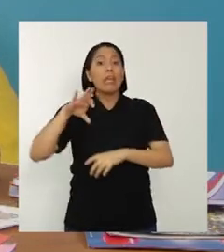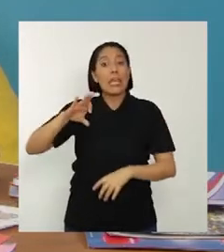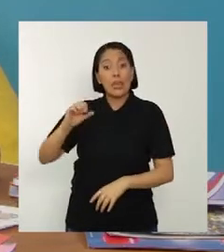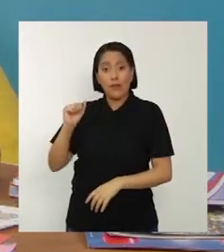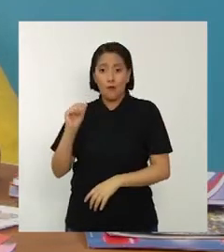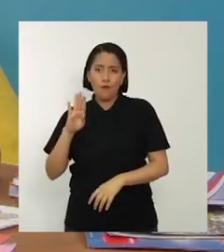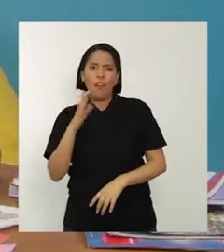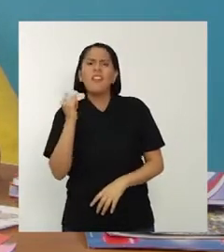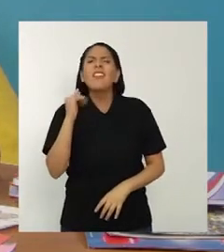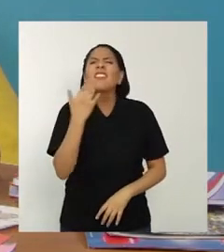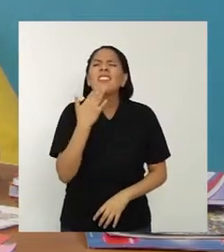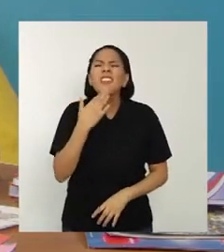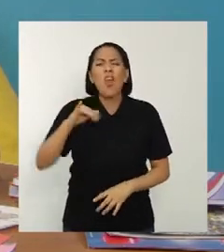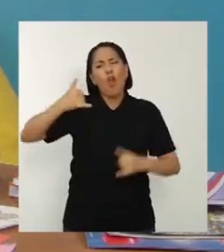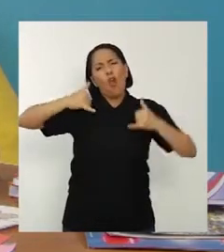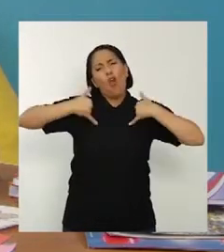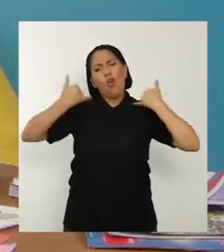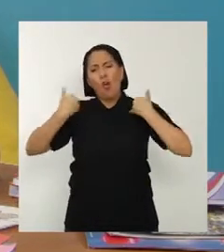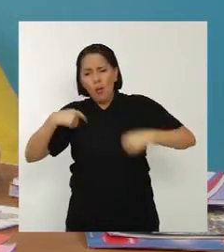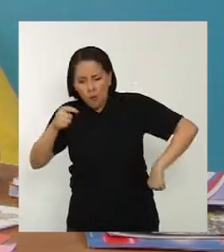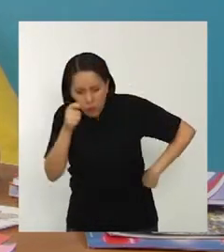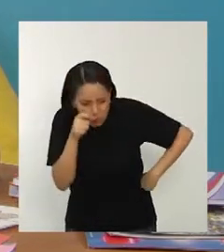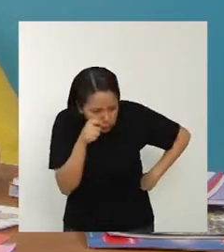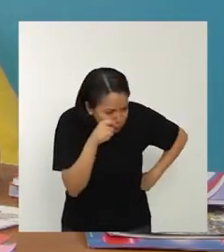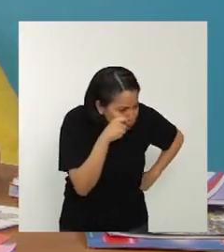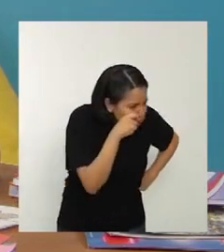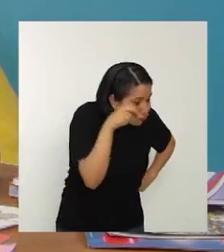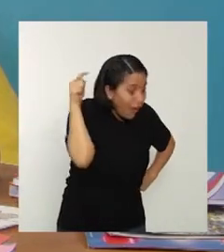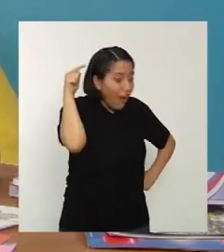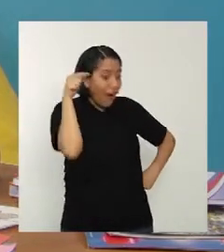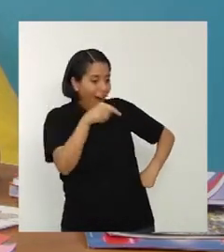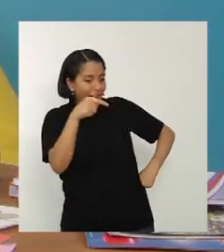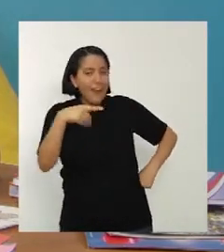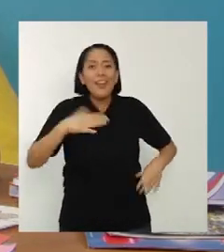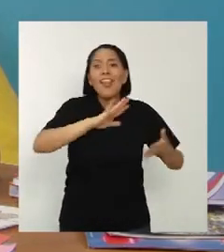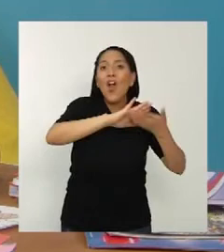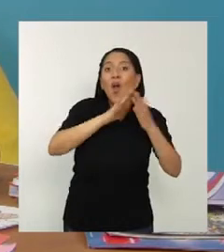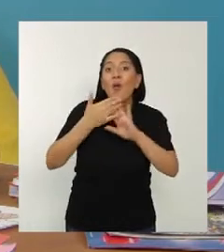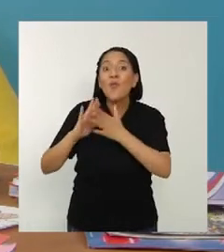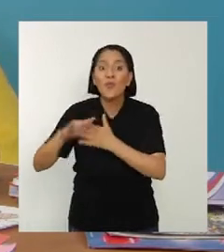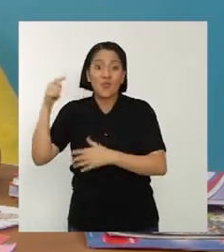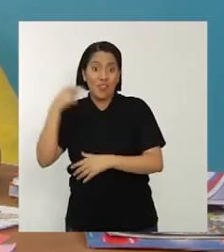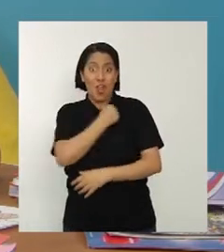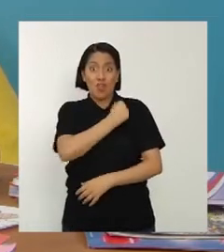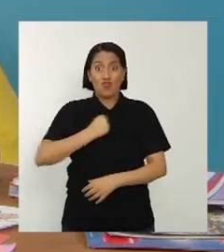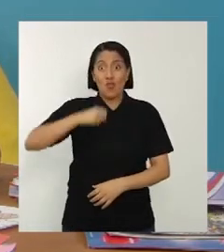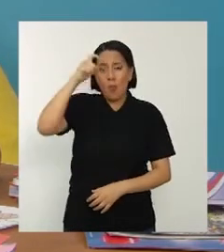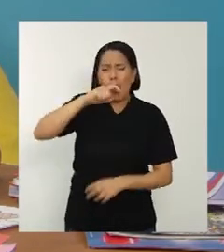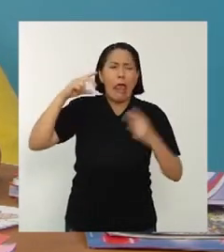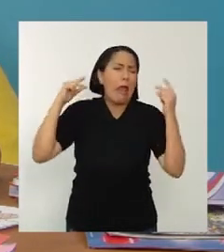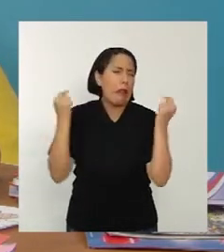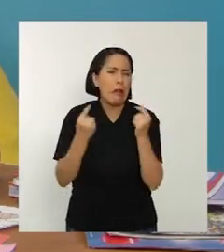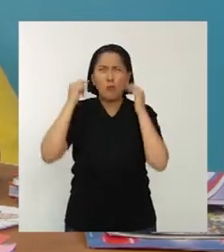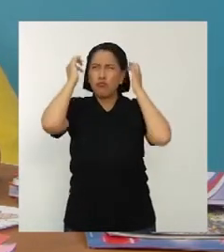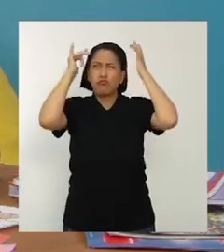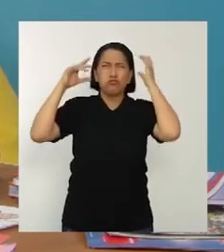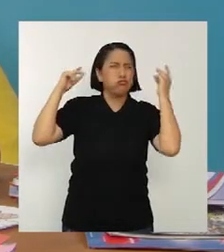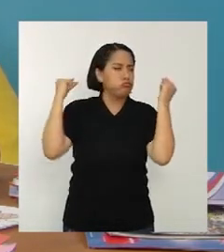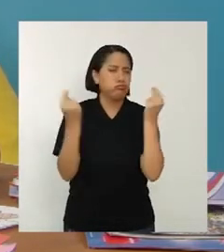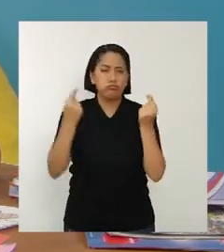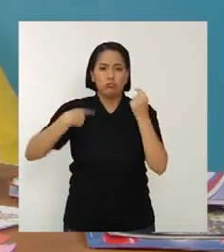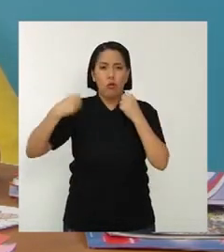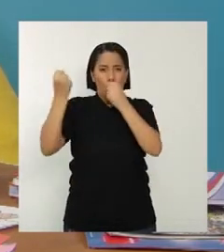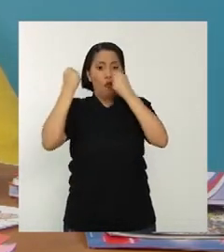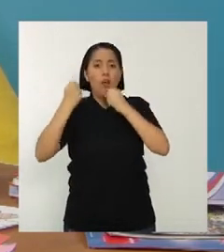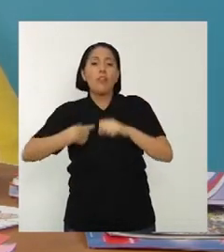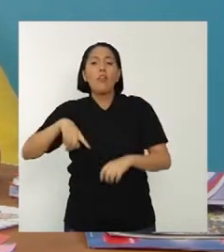ambiente. Y Fabi es una detective juvenil que busca pistas para develar los misterios que ocurren en su comunidad. Super Loro es ágil,